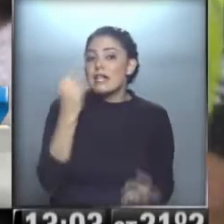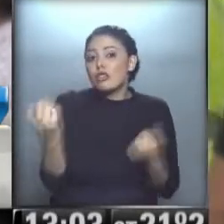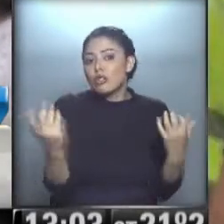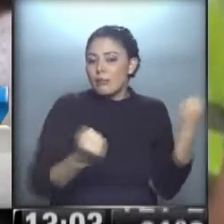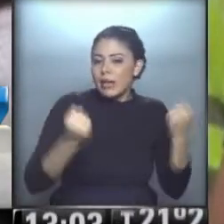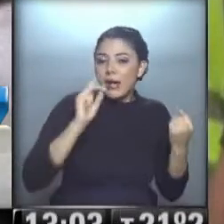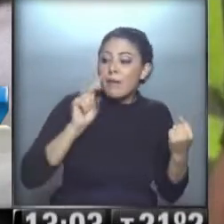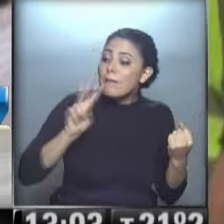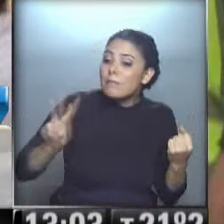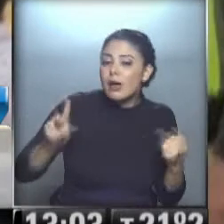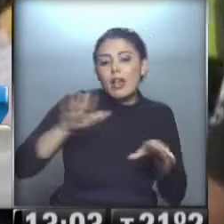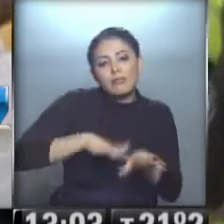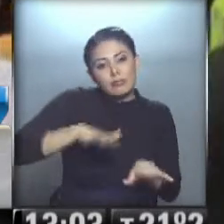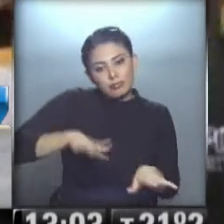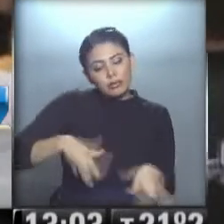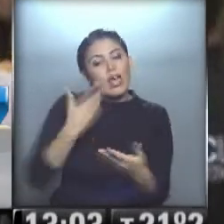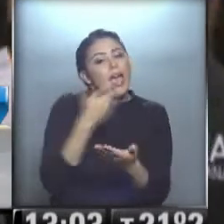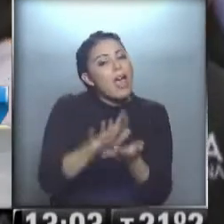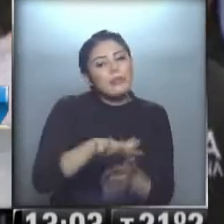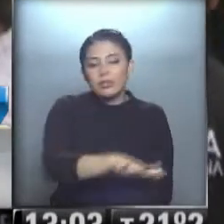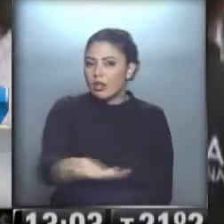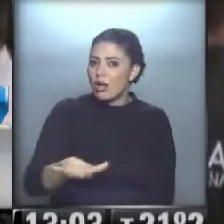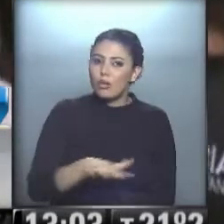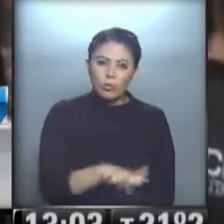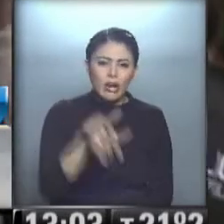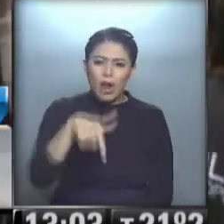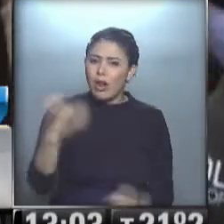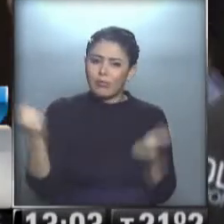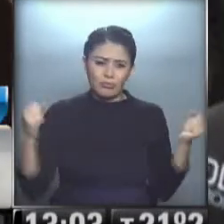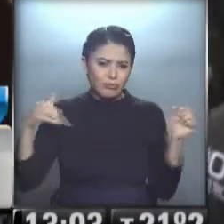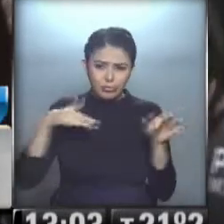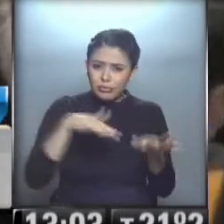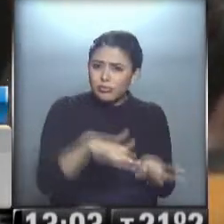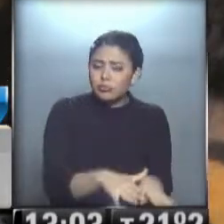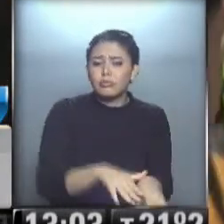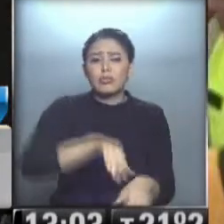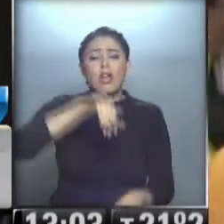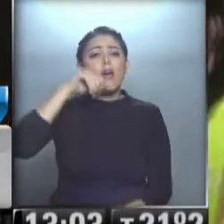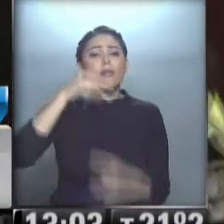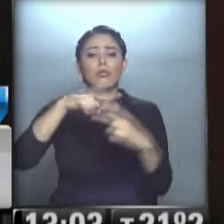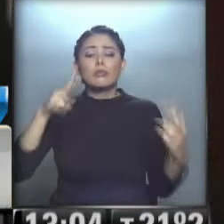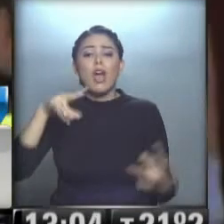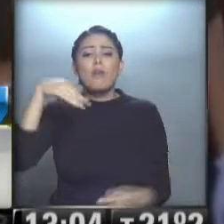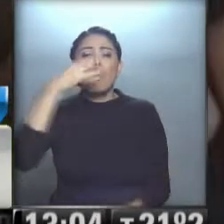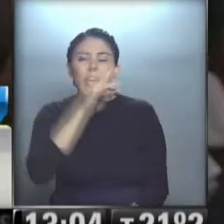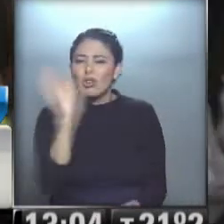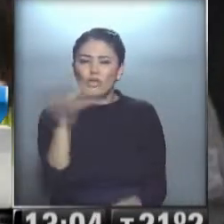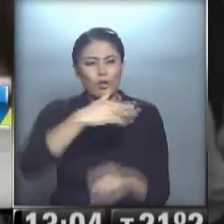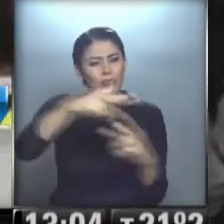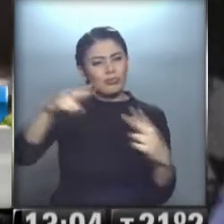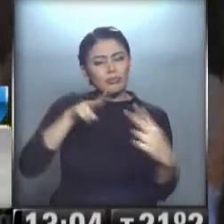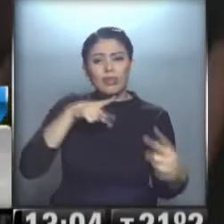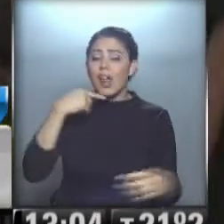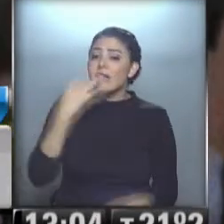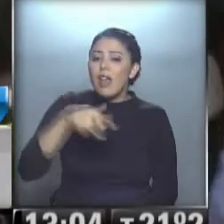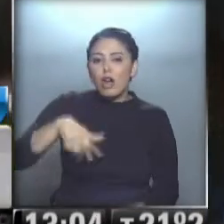hacia capital. Existe en la traza de autopista de Lepiane, zona de confluencia con Perito Moreno, con de Lepiane, porque el tránsito está muy, pero